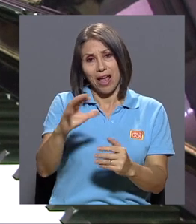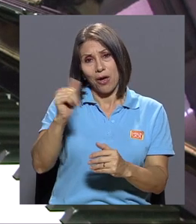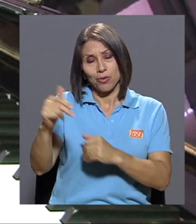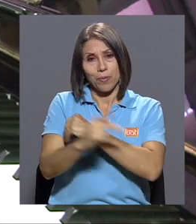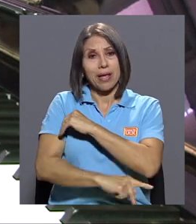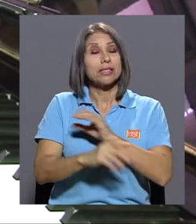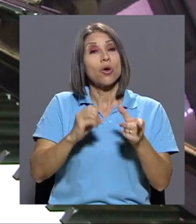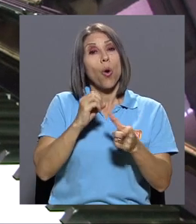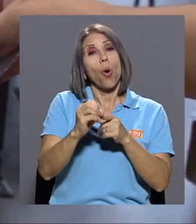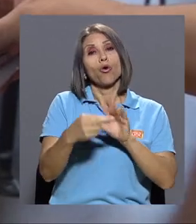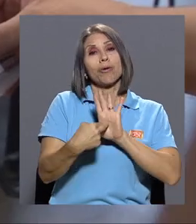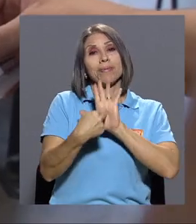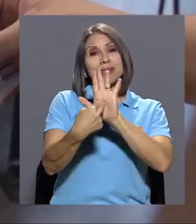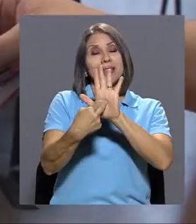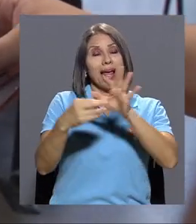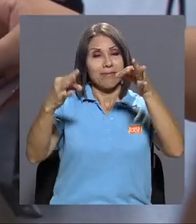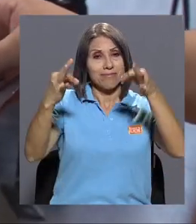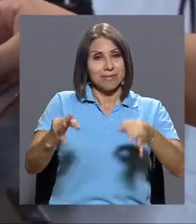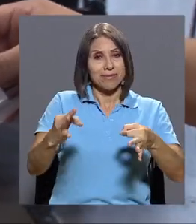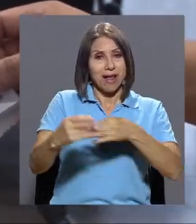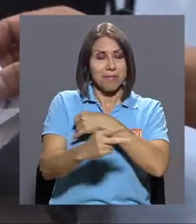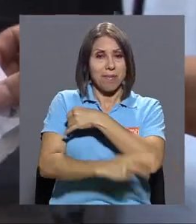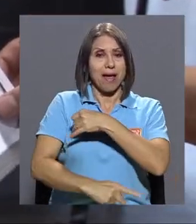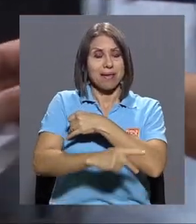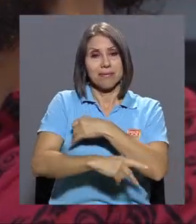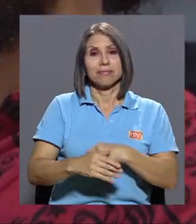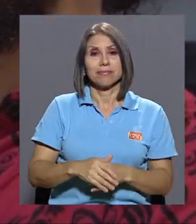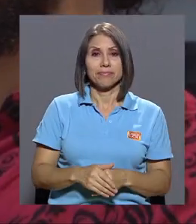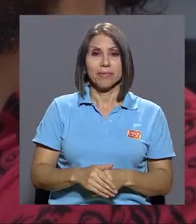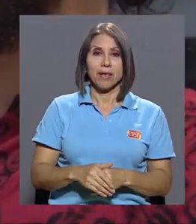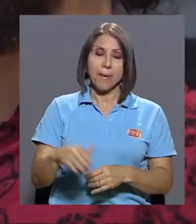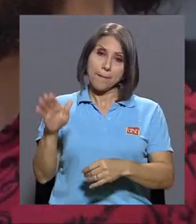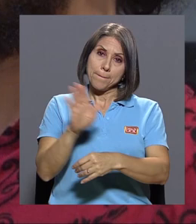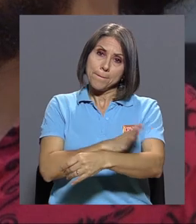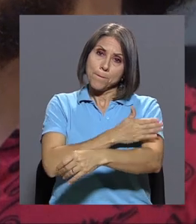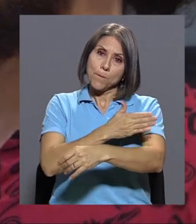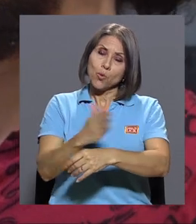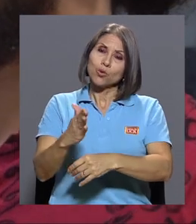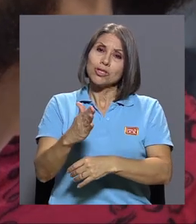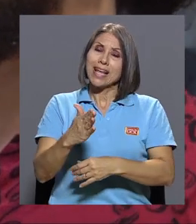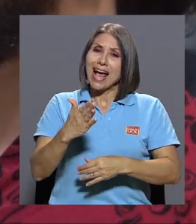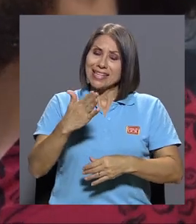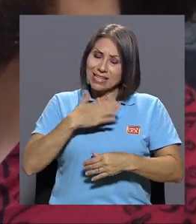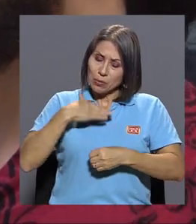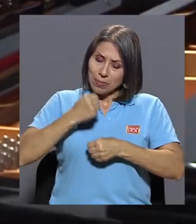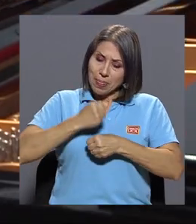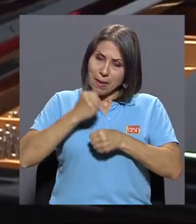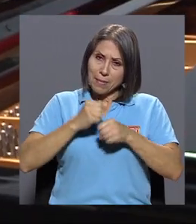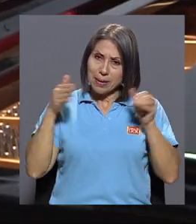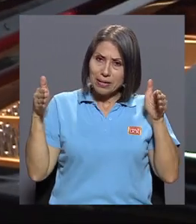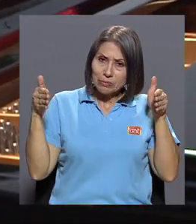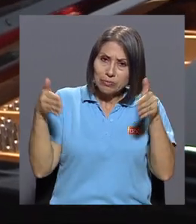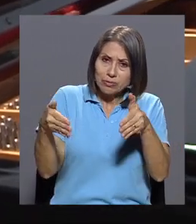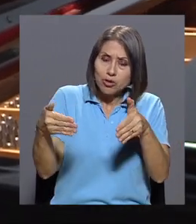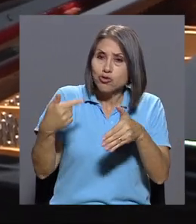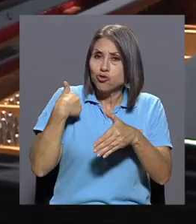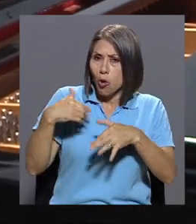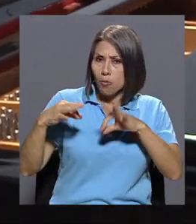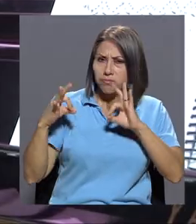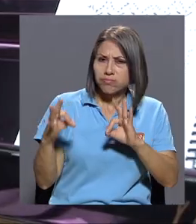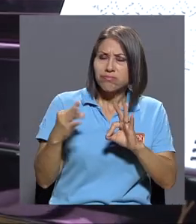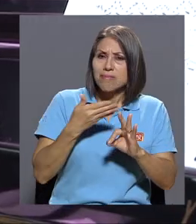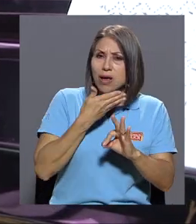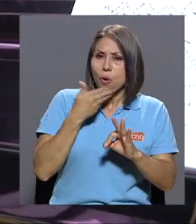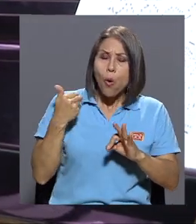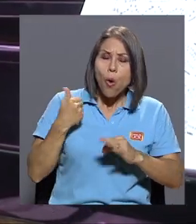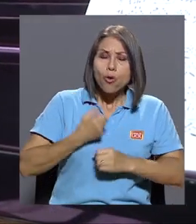y representar dignamente al país en el exterior la música ha sido un mini cho donde yo me he desenvuelto mejor y